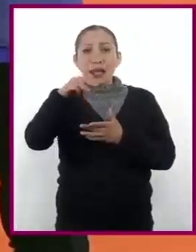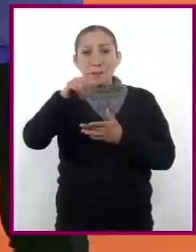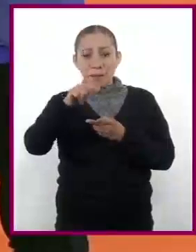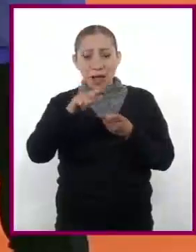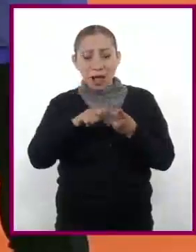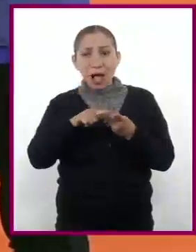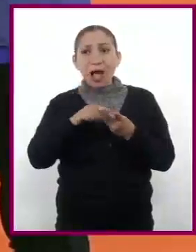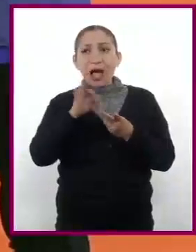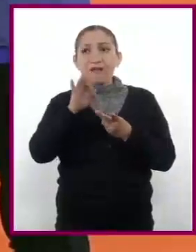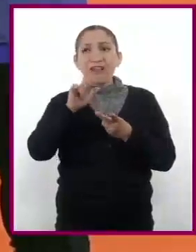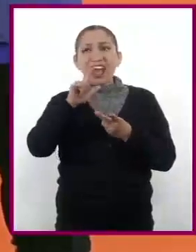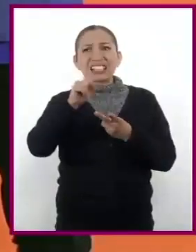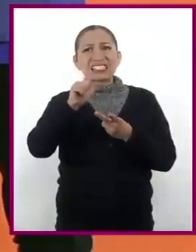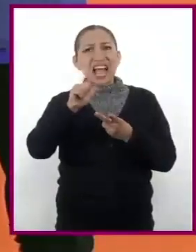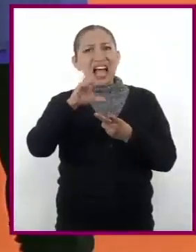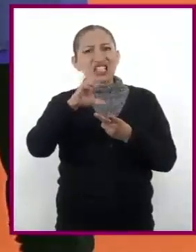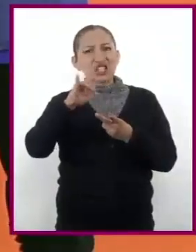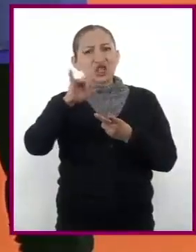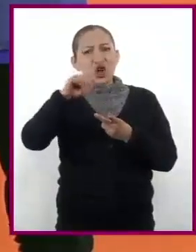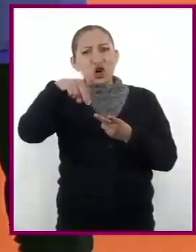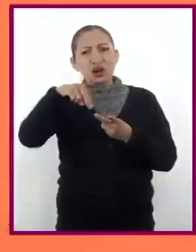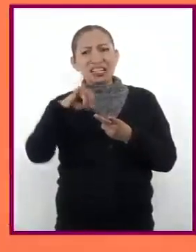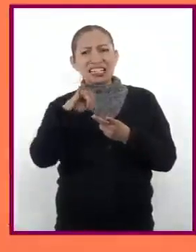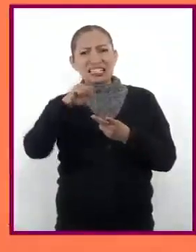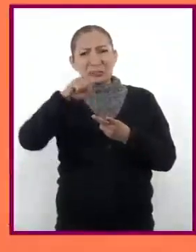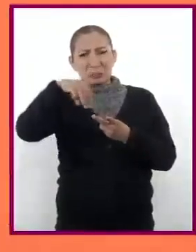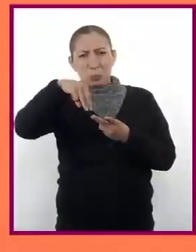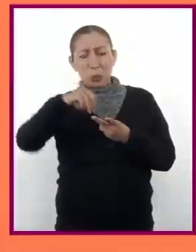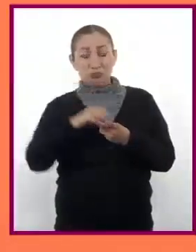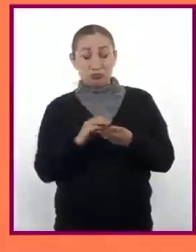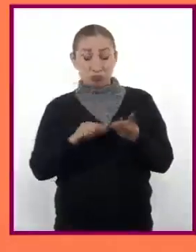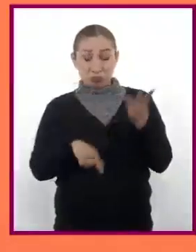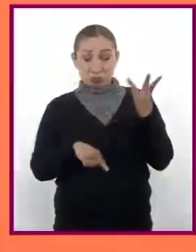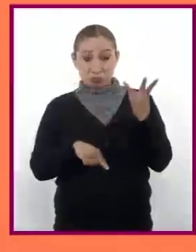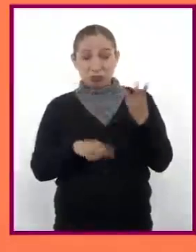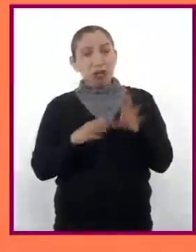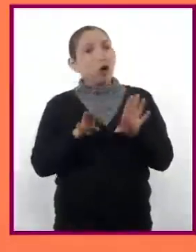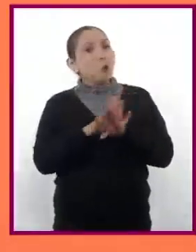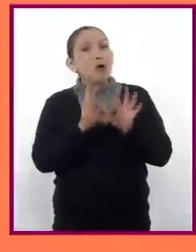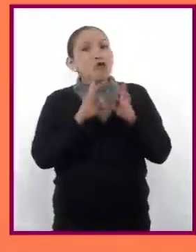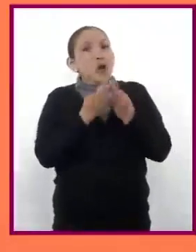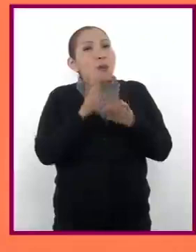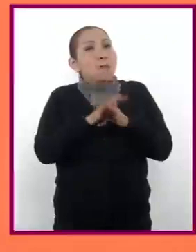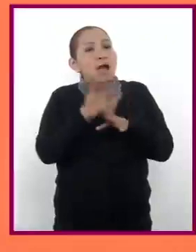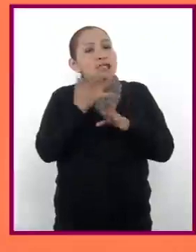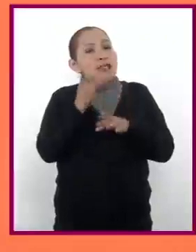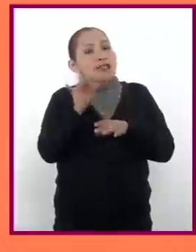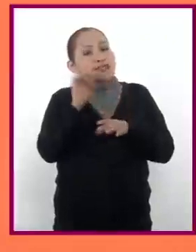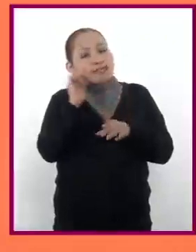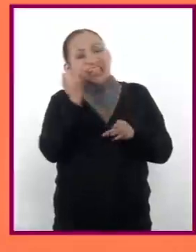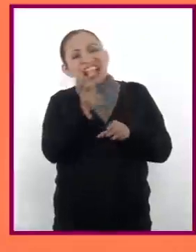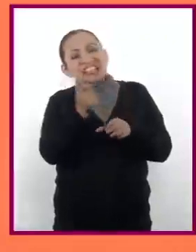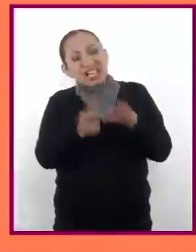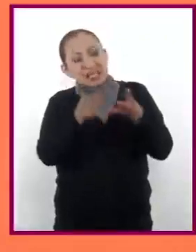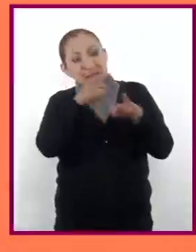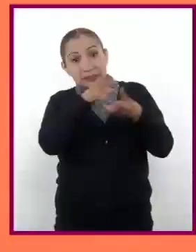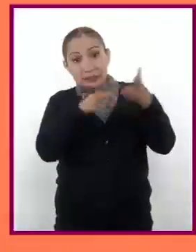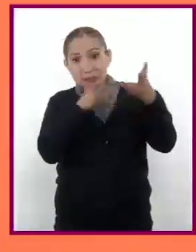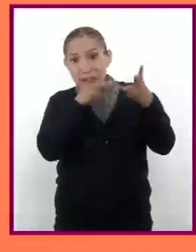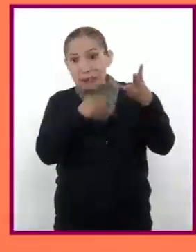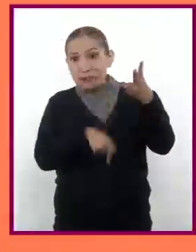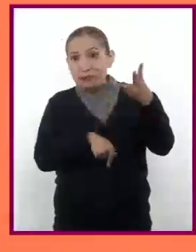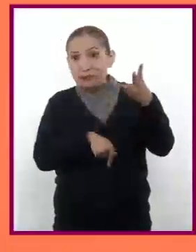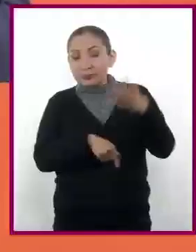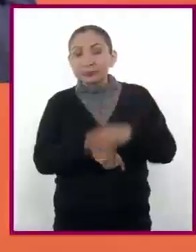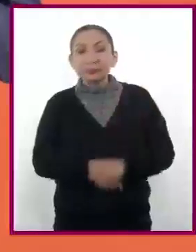y falsacionismo. ¿Cuál es la manera más fácil de averiguar el significado de las